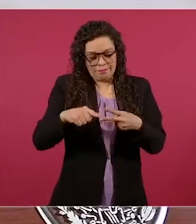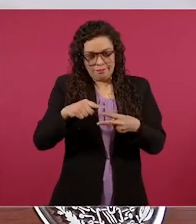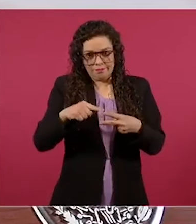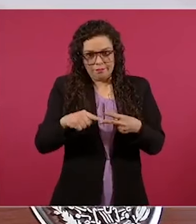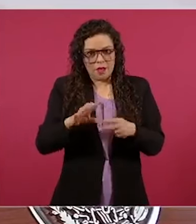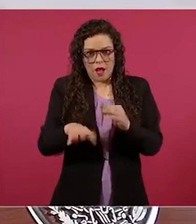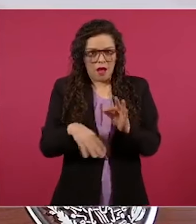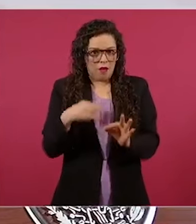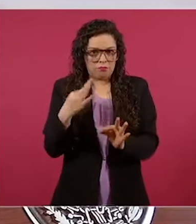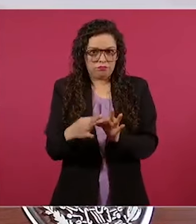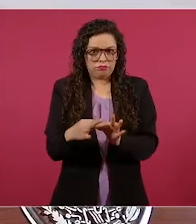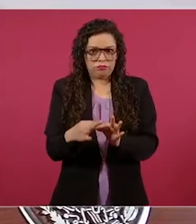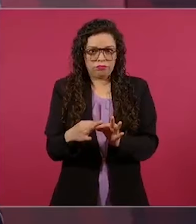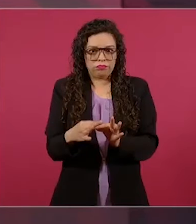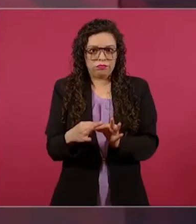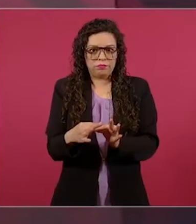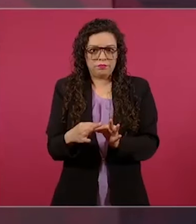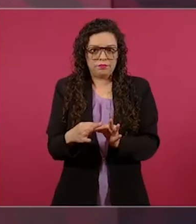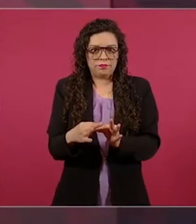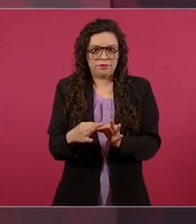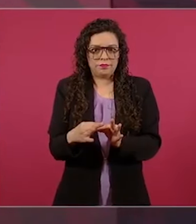distribución